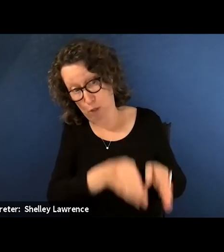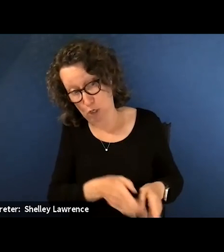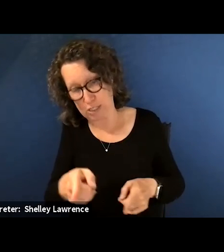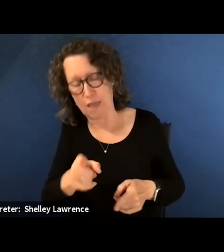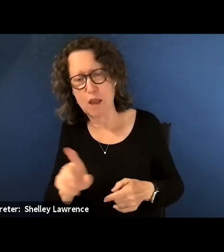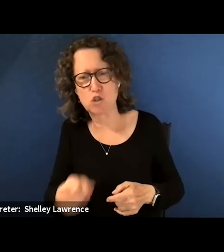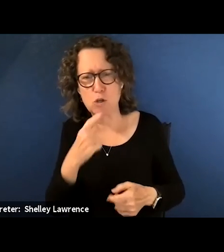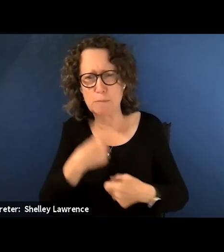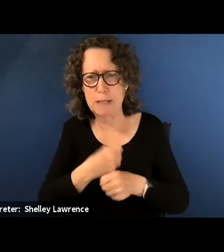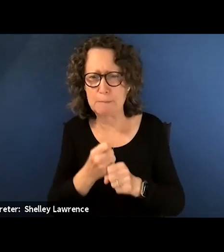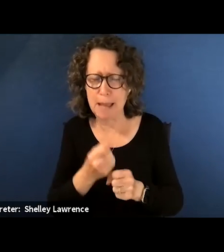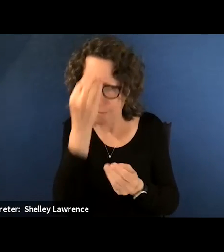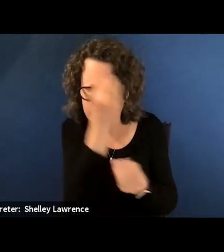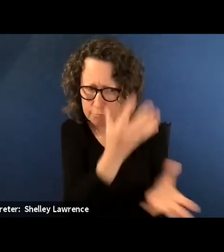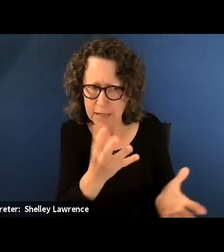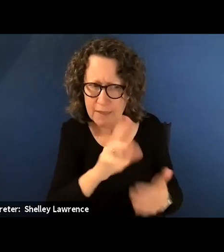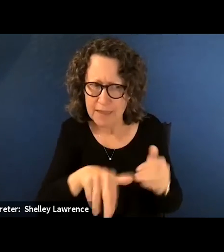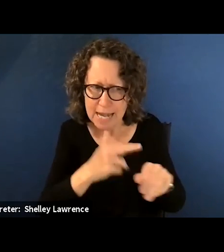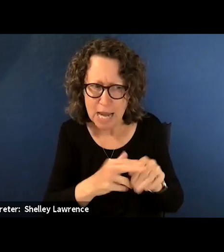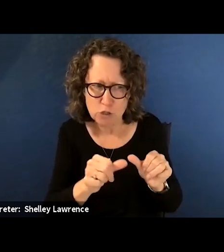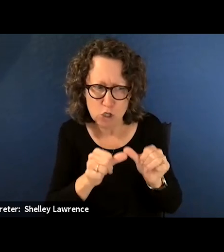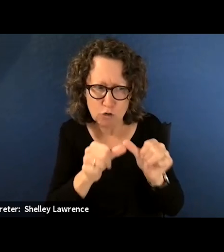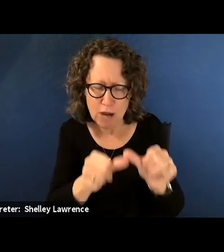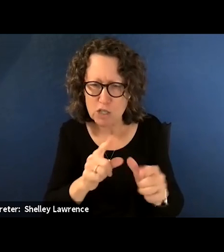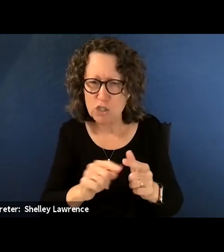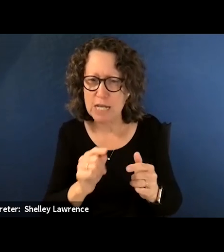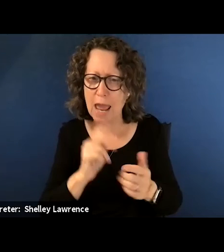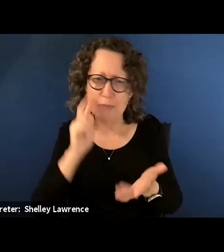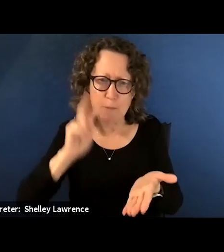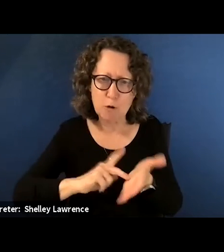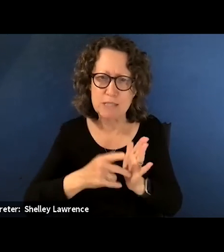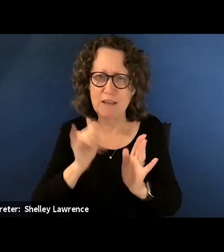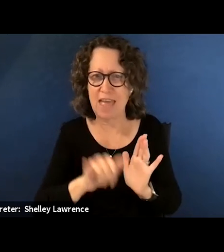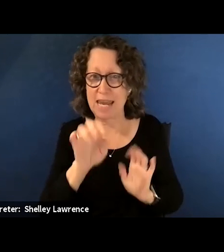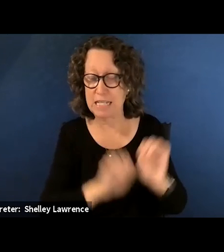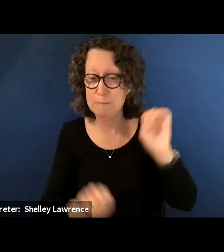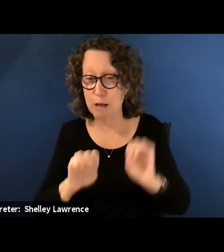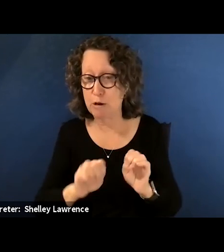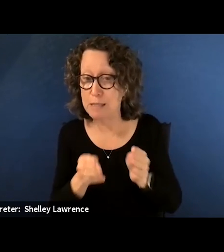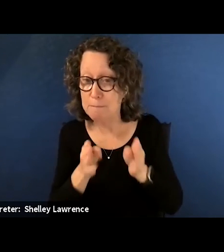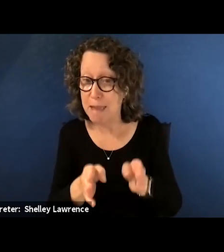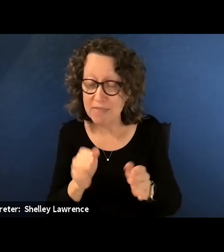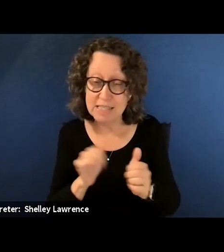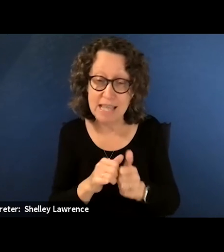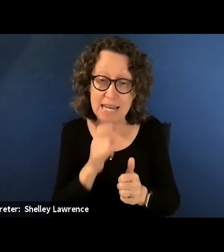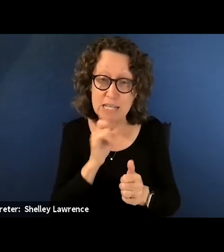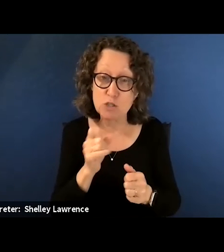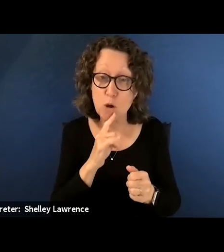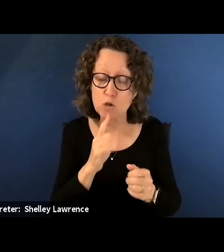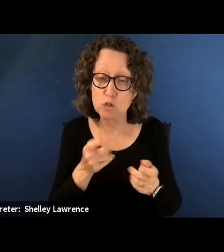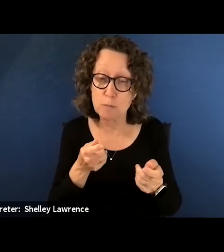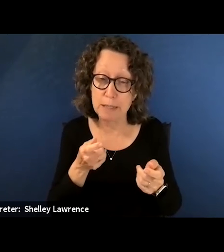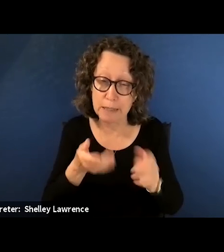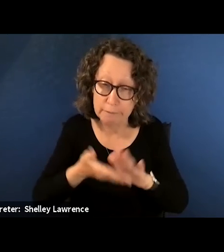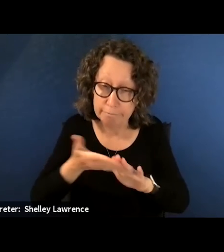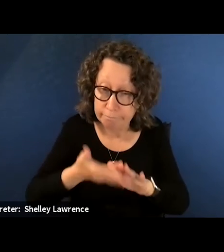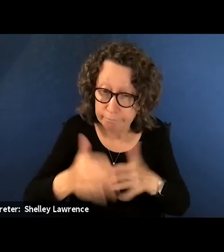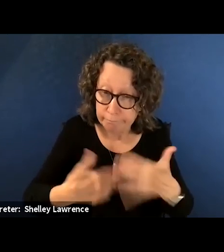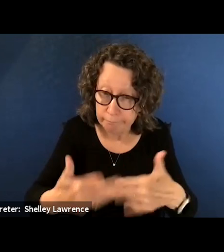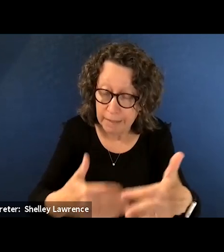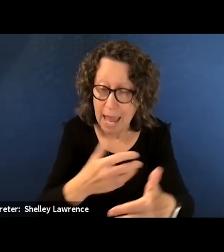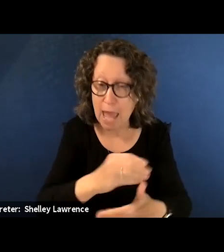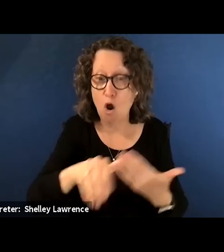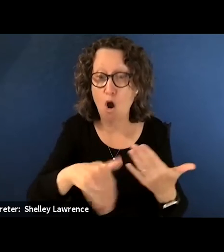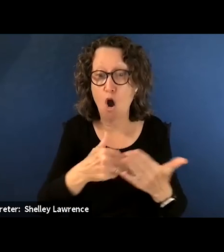el sujeto, se debe hacer notar la naturación, duración y propósito de este experimento, los métodos por los cuales se va a llevar a